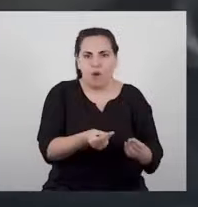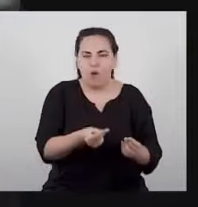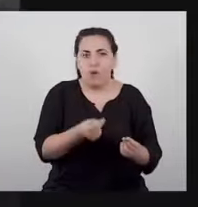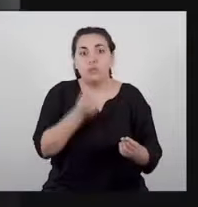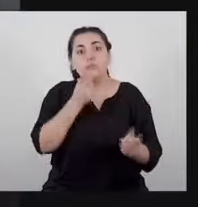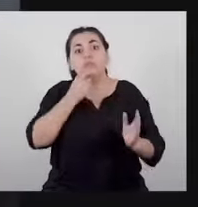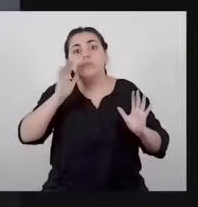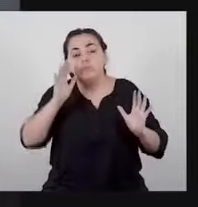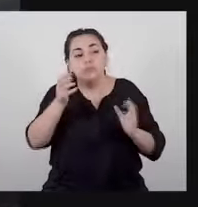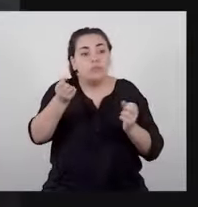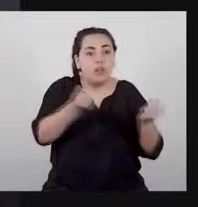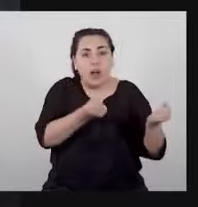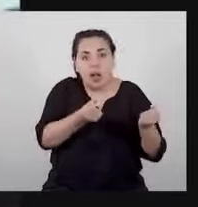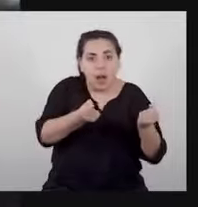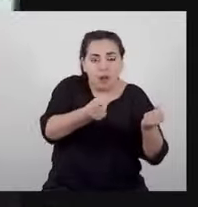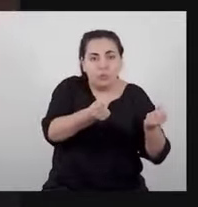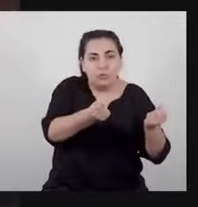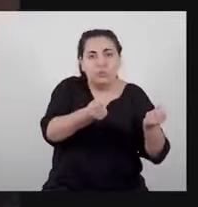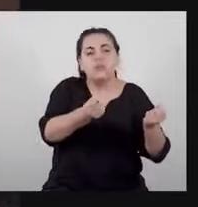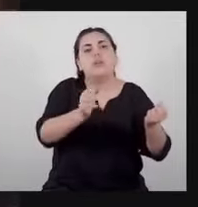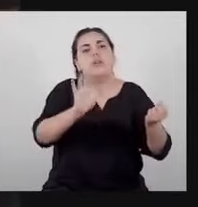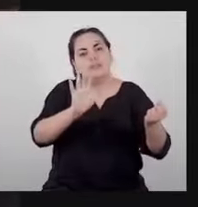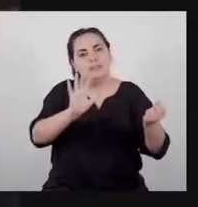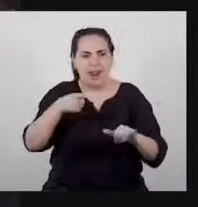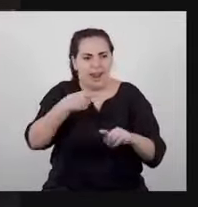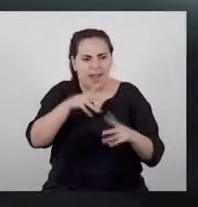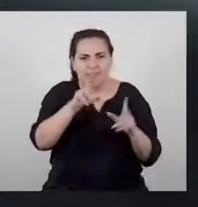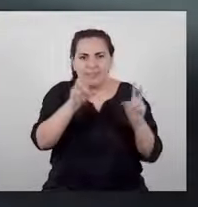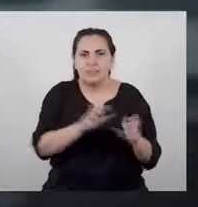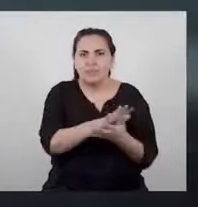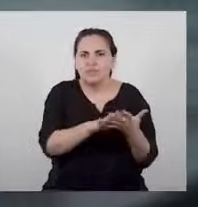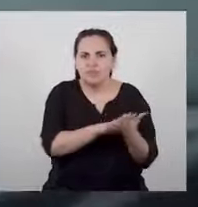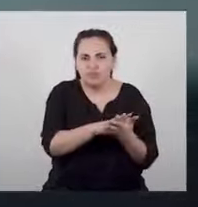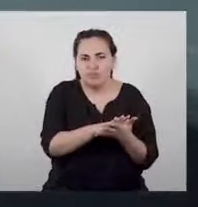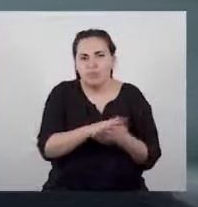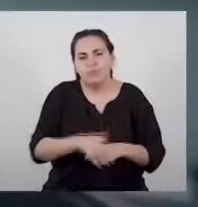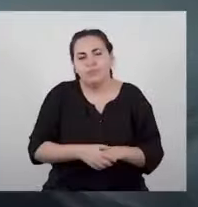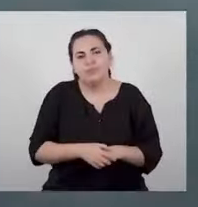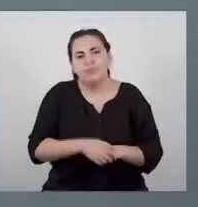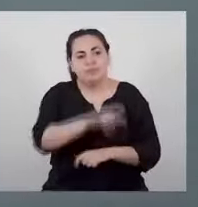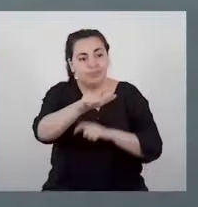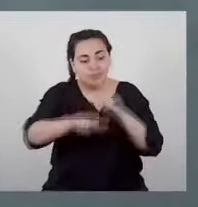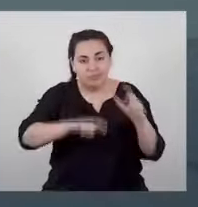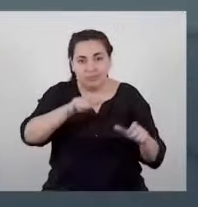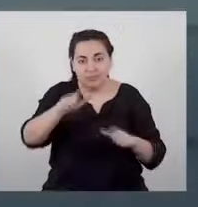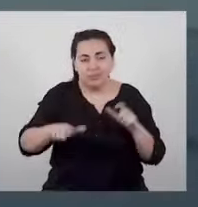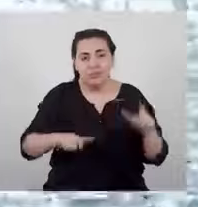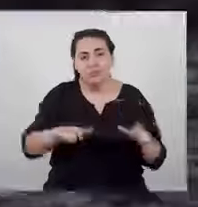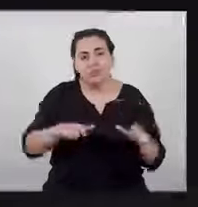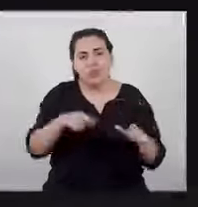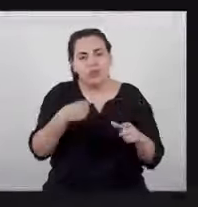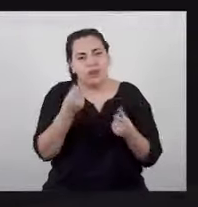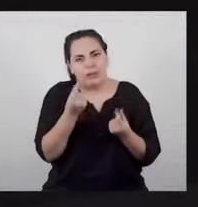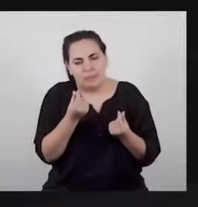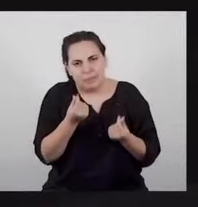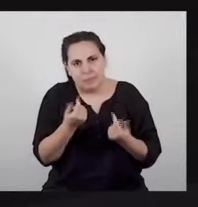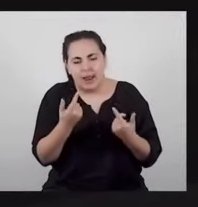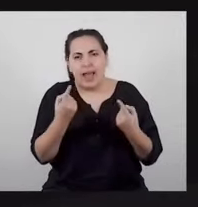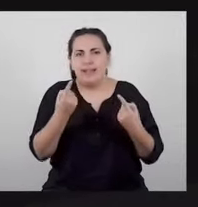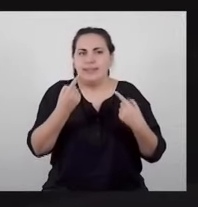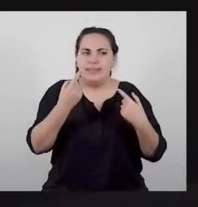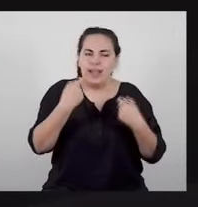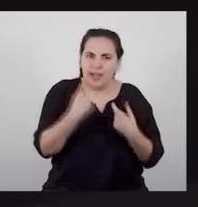dejando mucho tiempo mucho dinero incluso su vida a través del consumo de sustancias y todo es por la desinformación el mensaje que